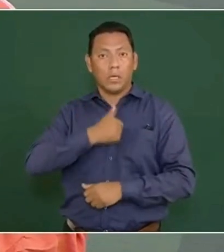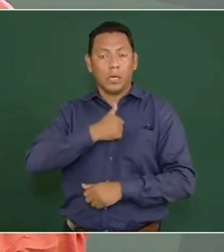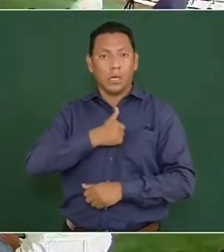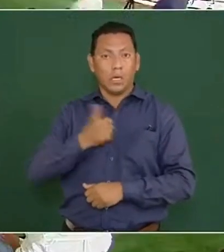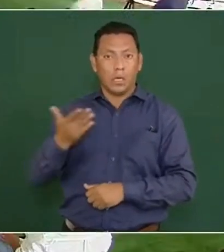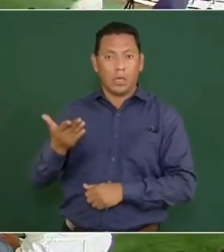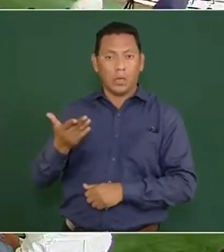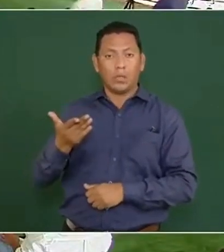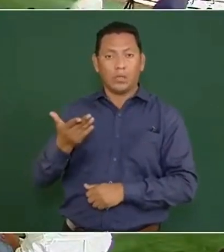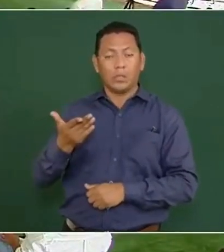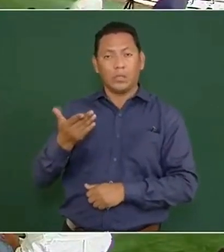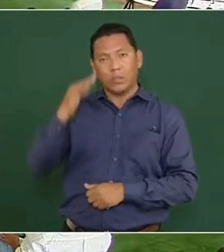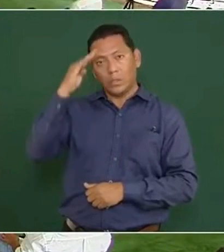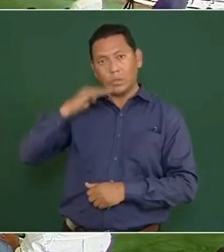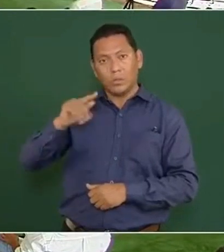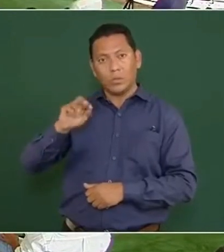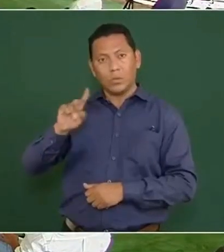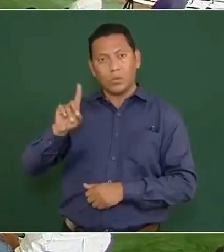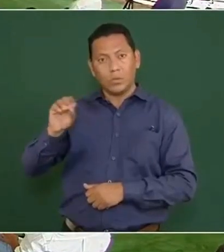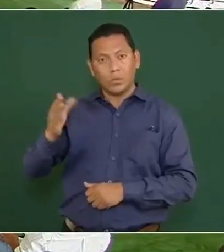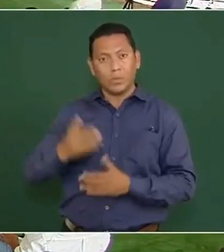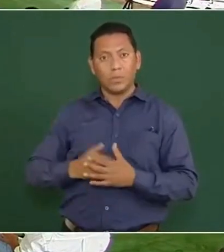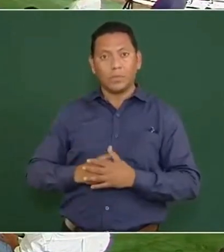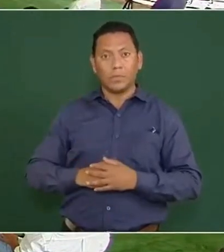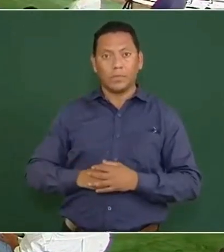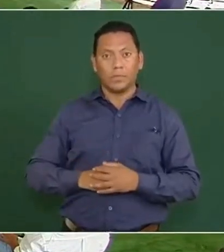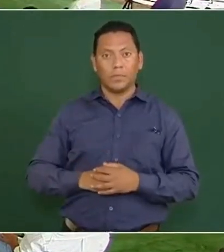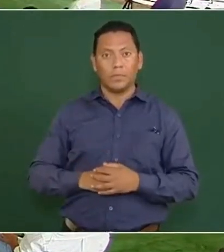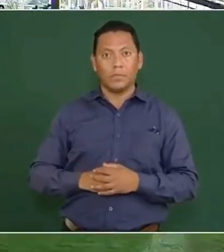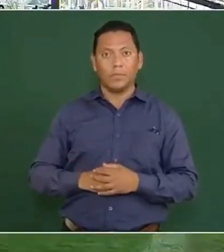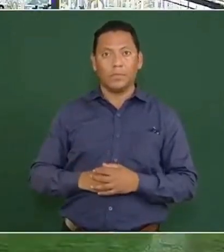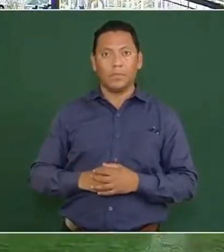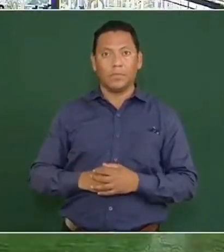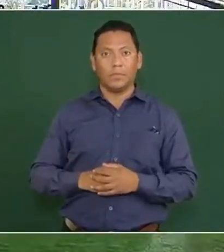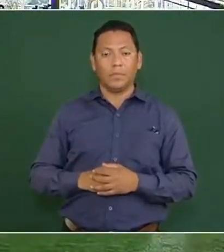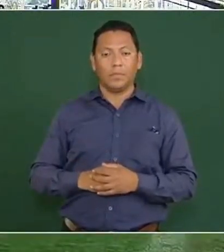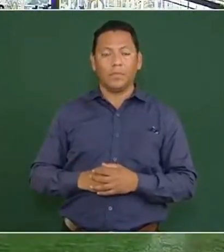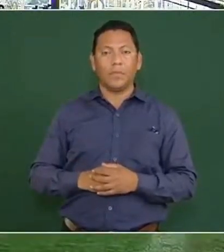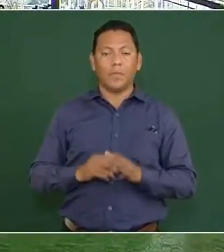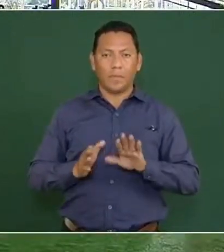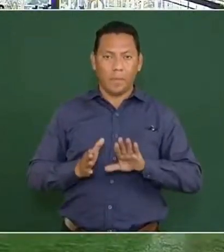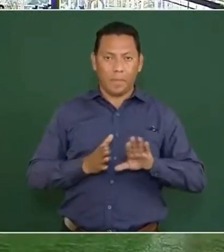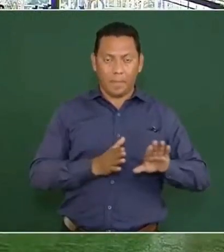el señor Trudeau. En otro tema.